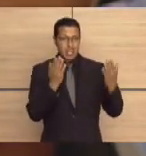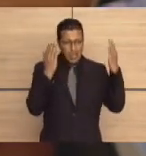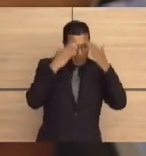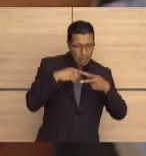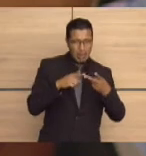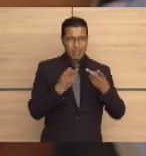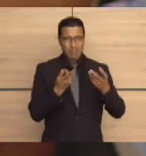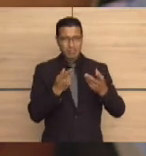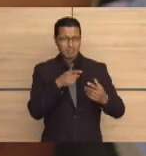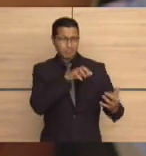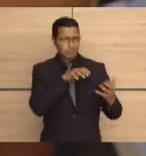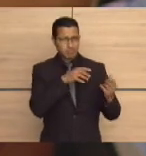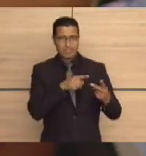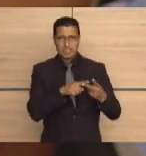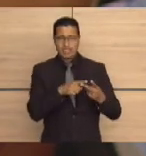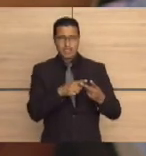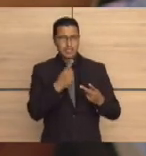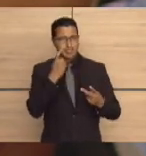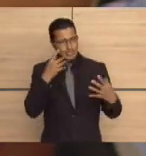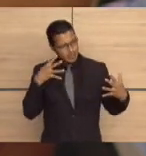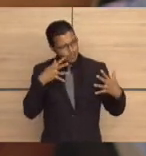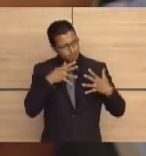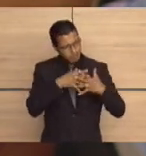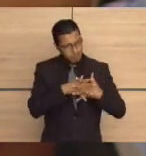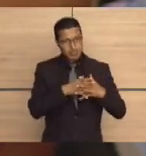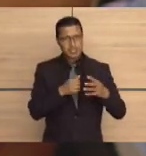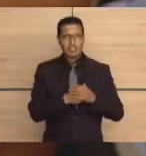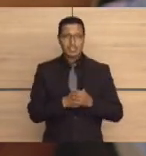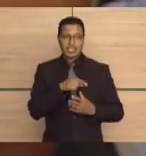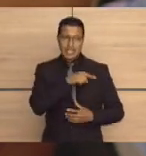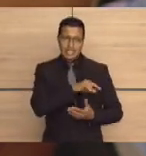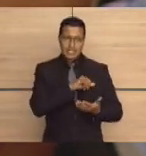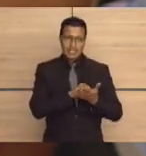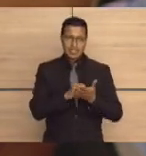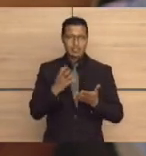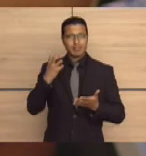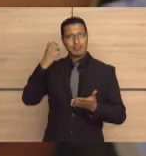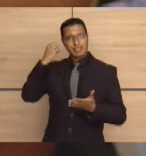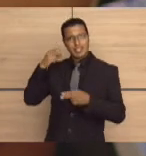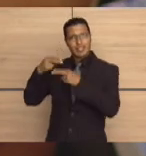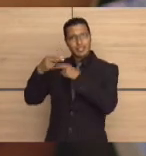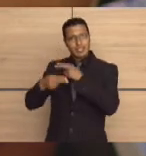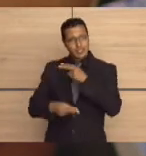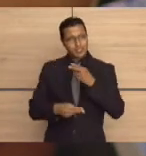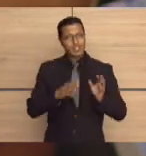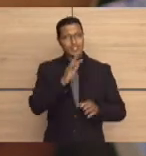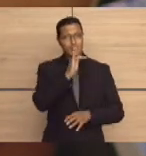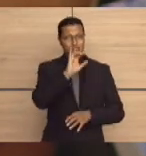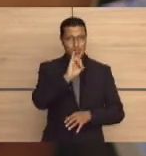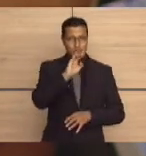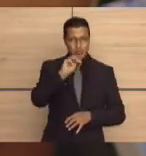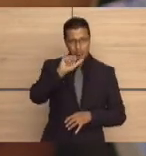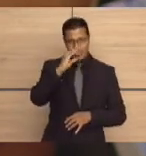sabemos de qué manera incorporar al relato nacional y a la leyenda nacional toda esa región de Tumaco, tan valiosa,